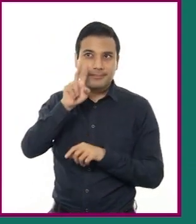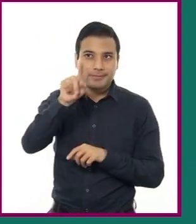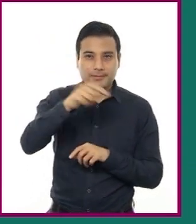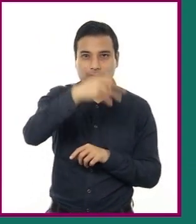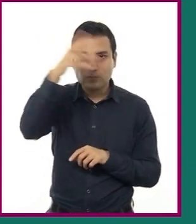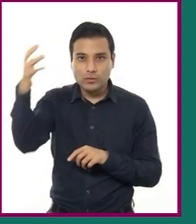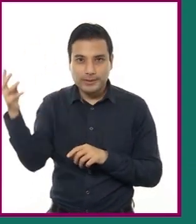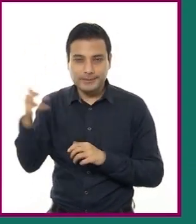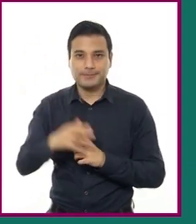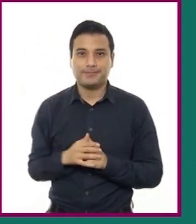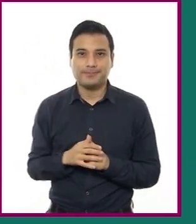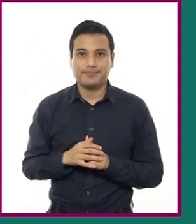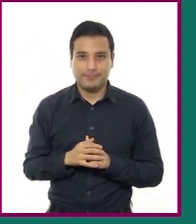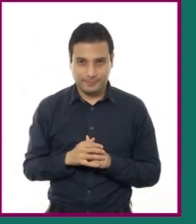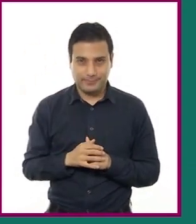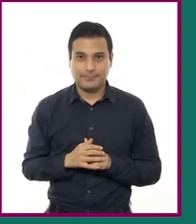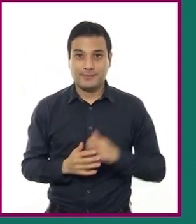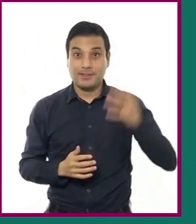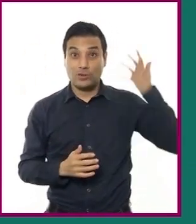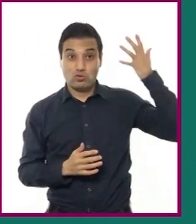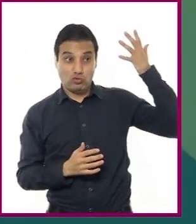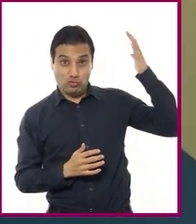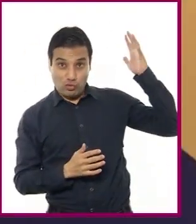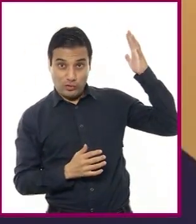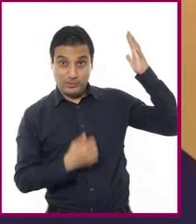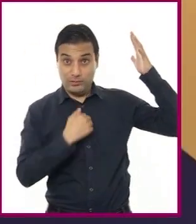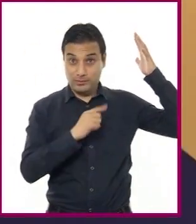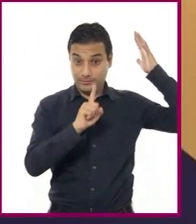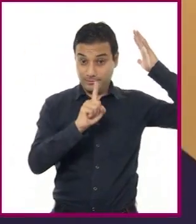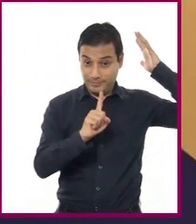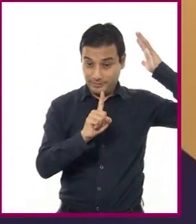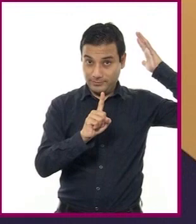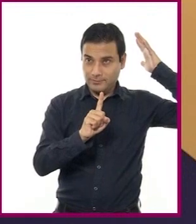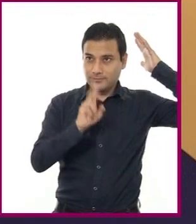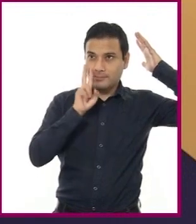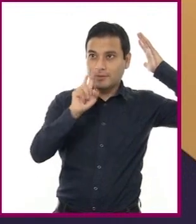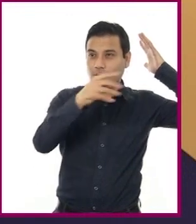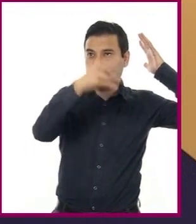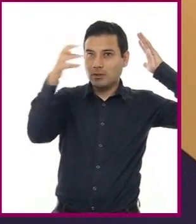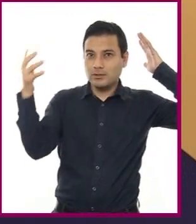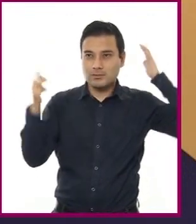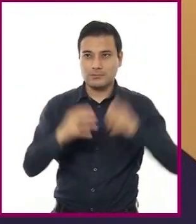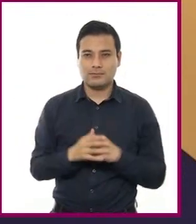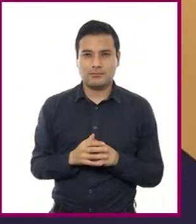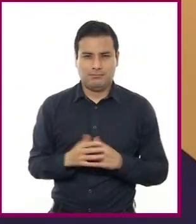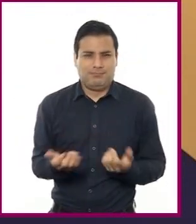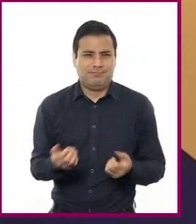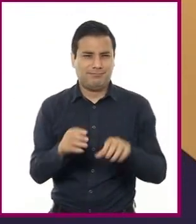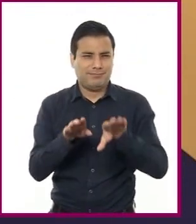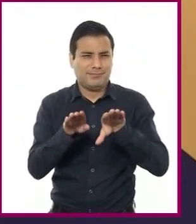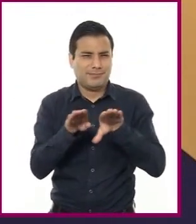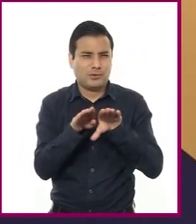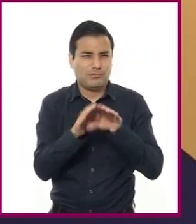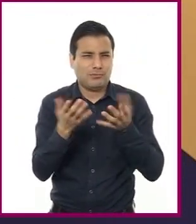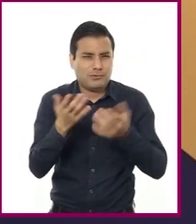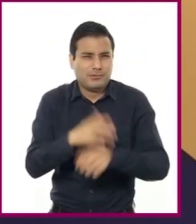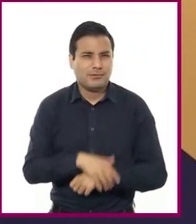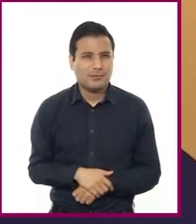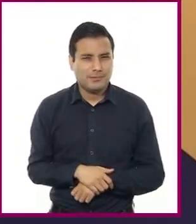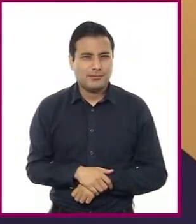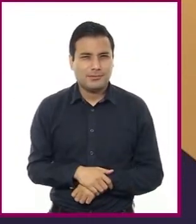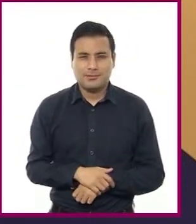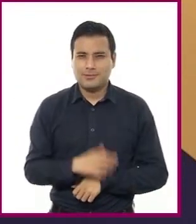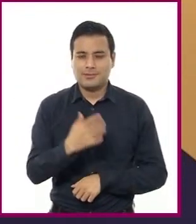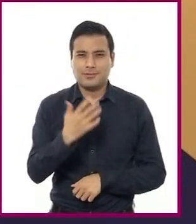Tú estarás entre el sol y el arco iris. Pero ¿cómo voy a poder ver la luz dispersada si la fuente está a mis